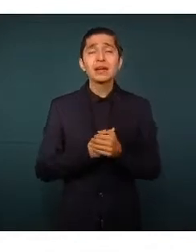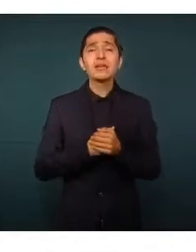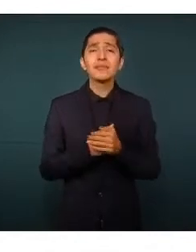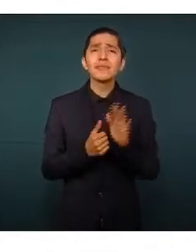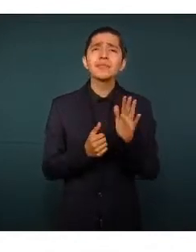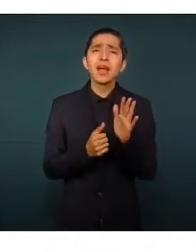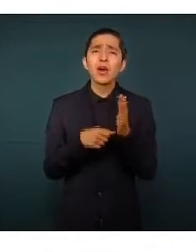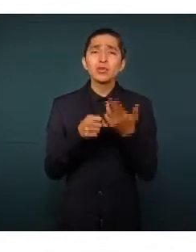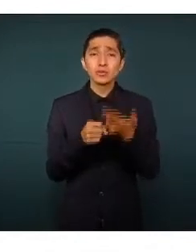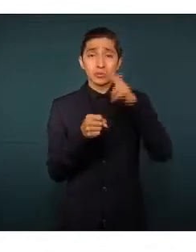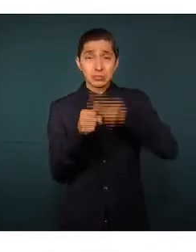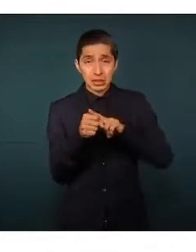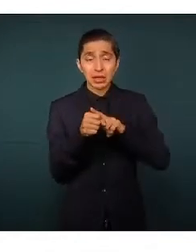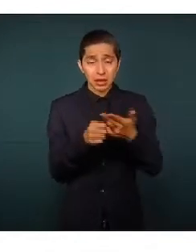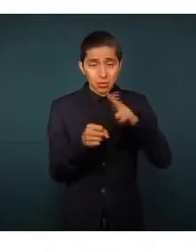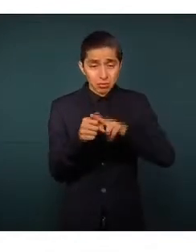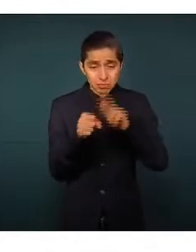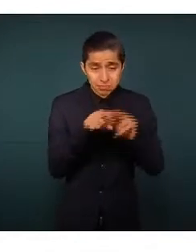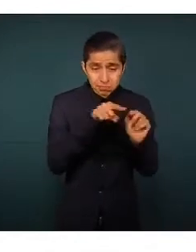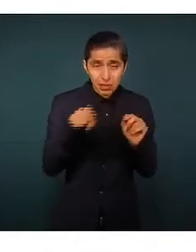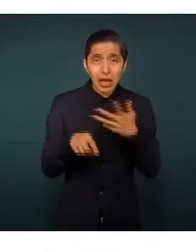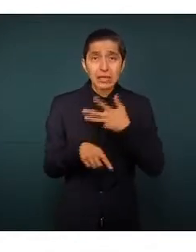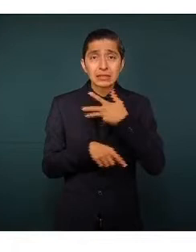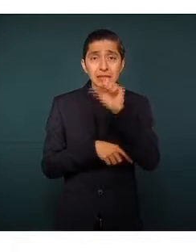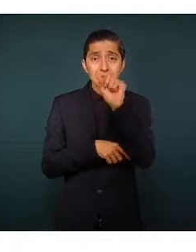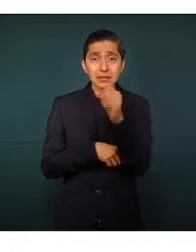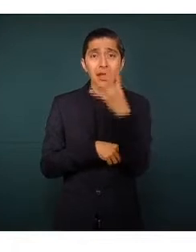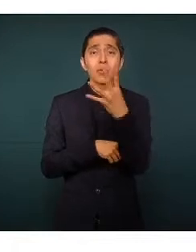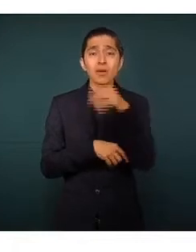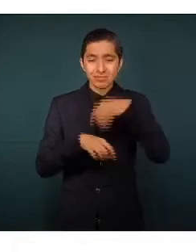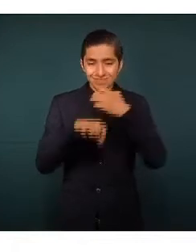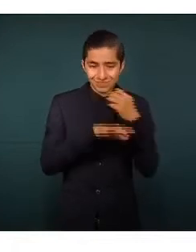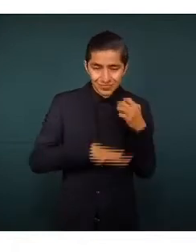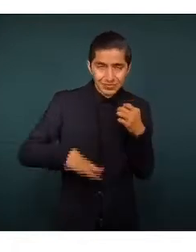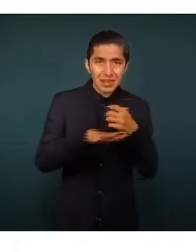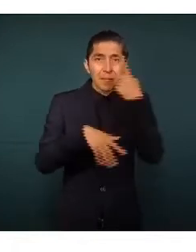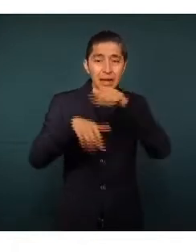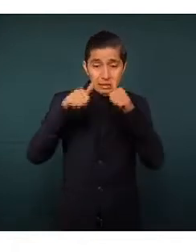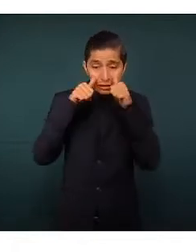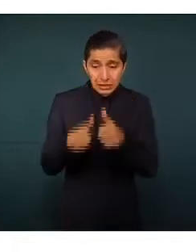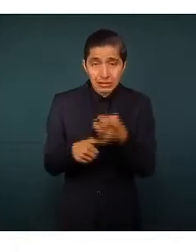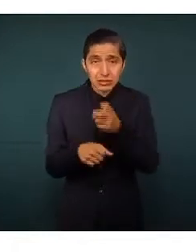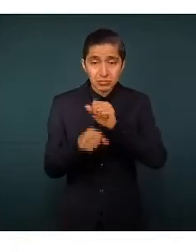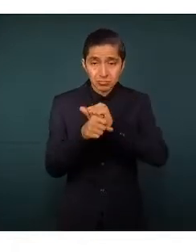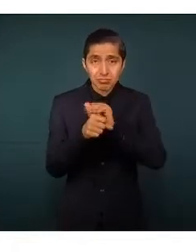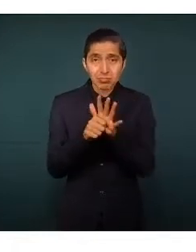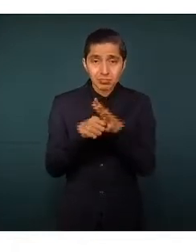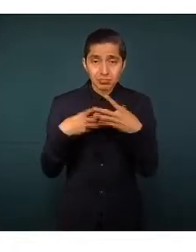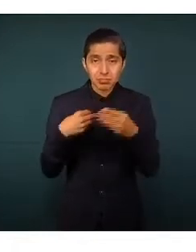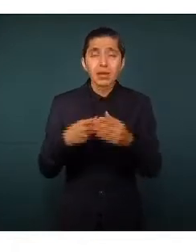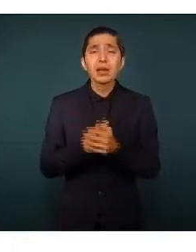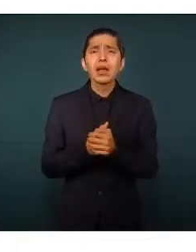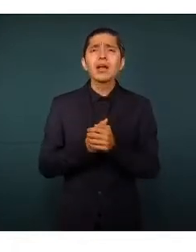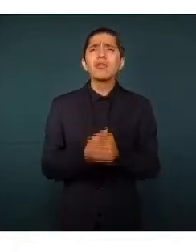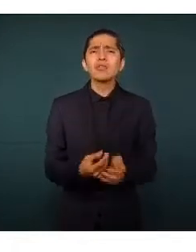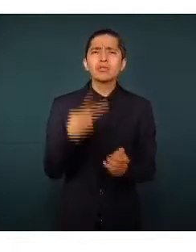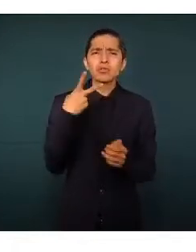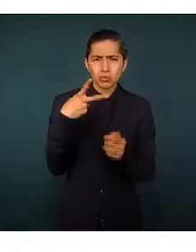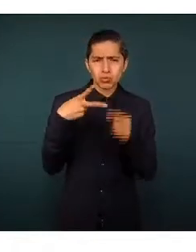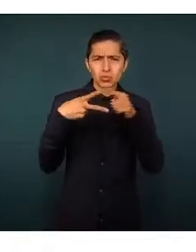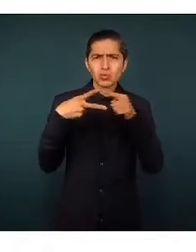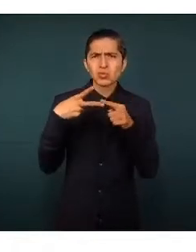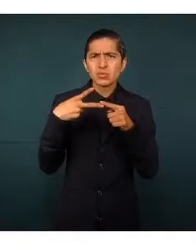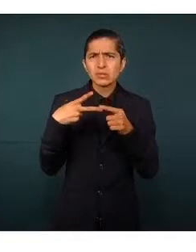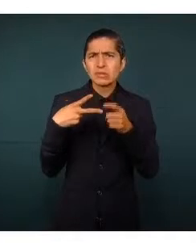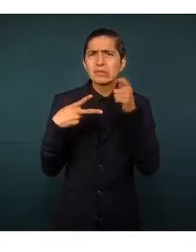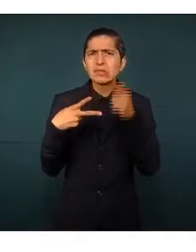en cuanto a hospitales, se tienen 64 en el Estado para atender esta situación. 2 son